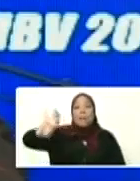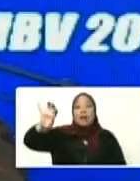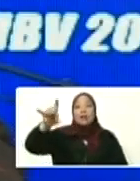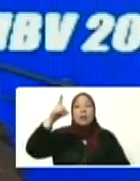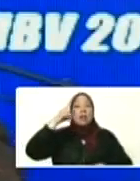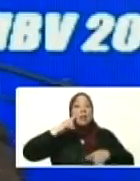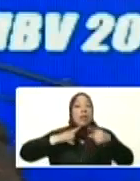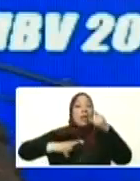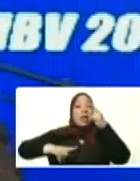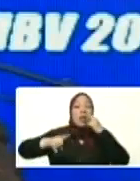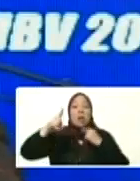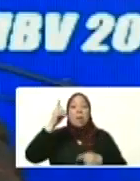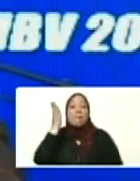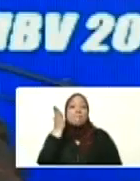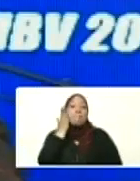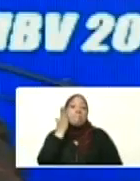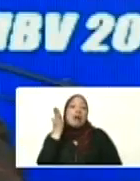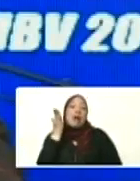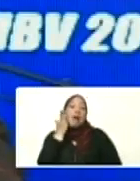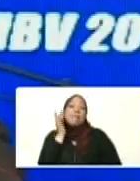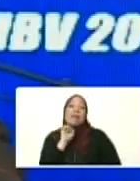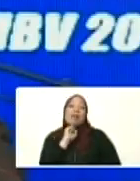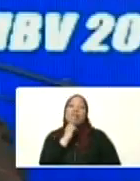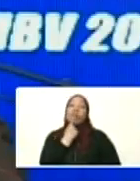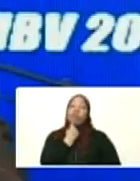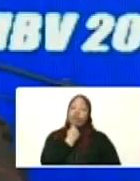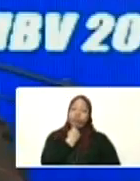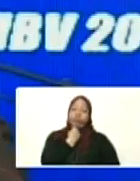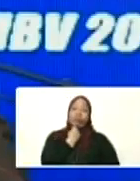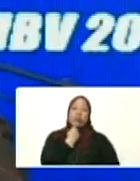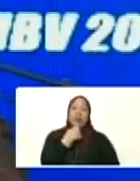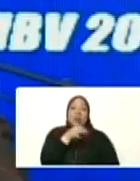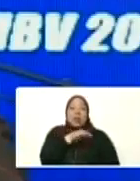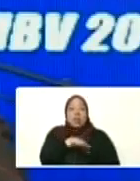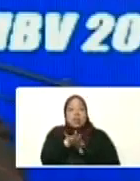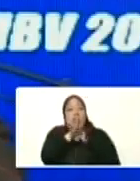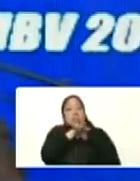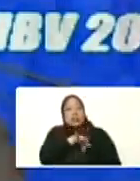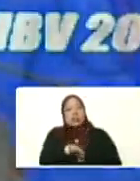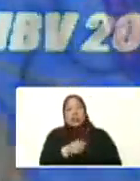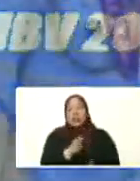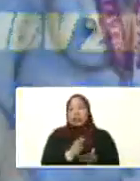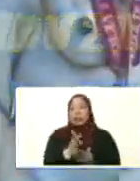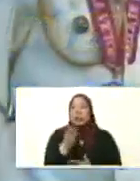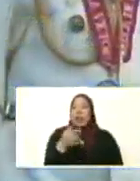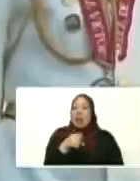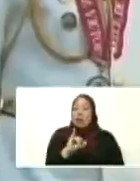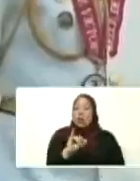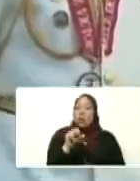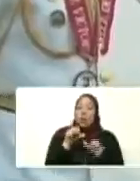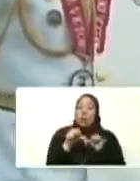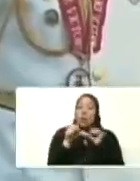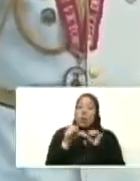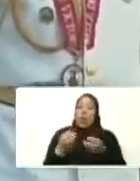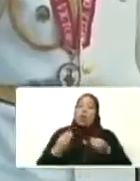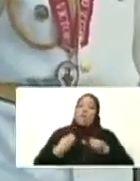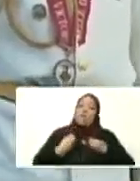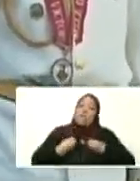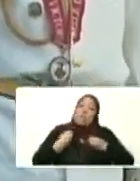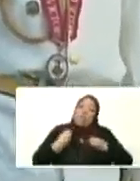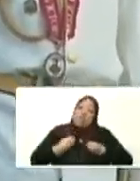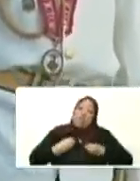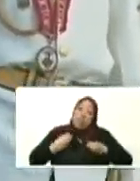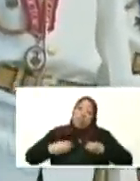de la madre calla. Y a pesar del dolor que eso representa, siempre existirá el momento para vivir